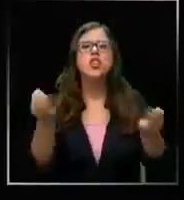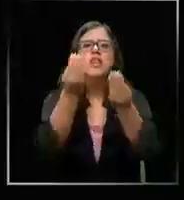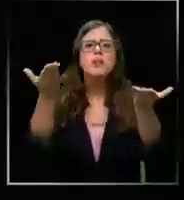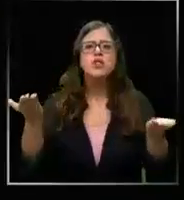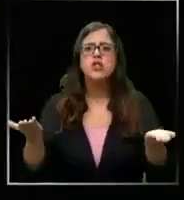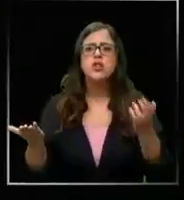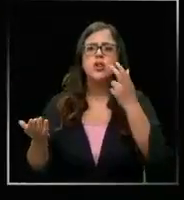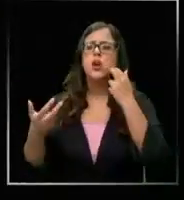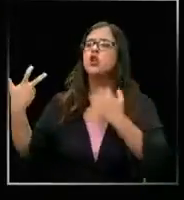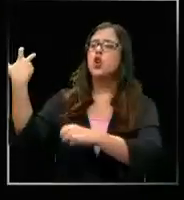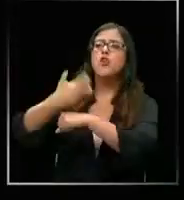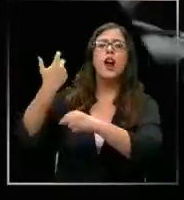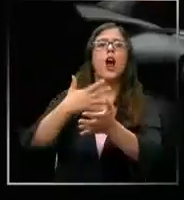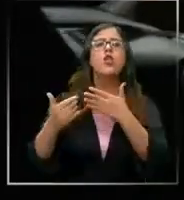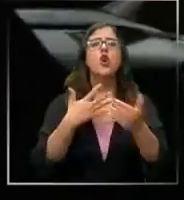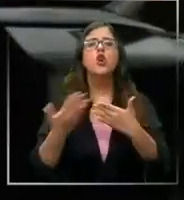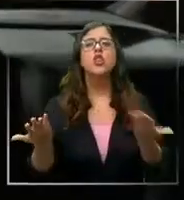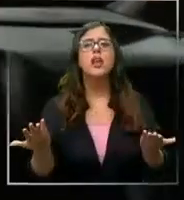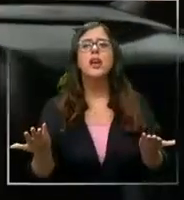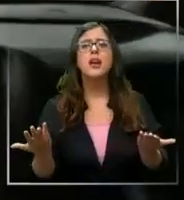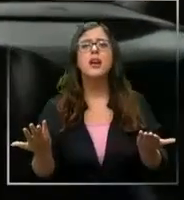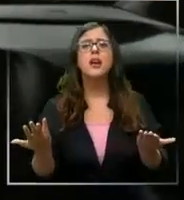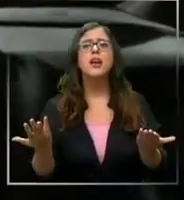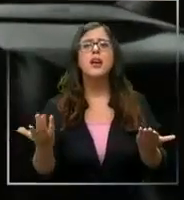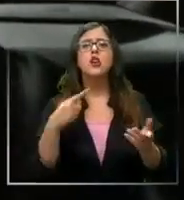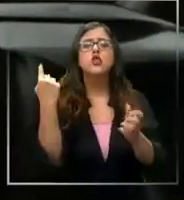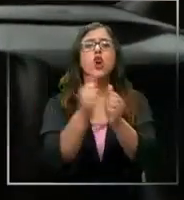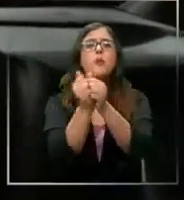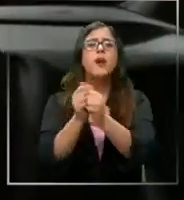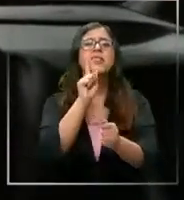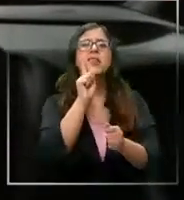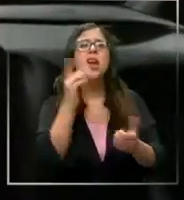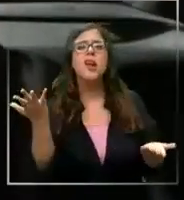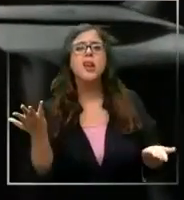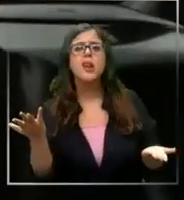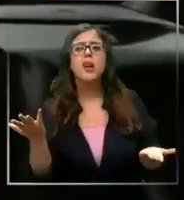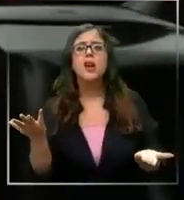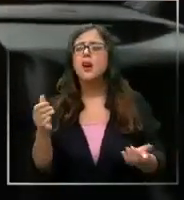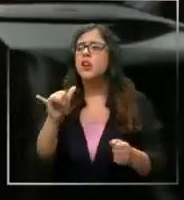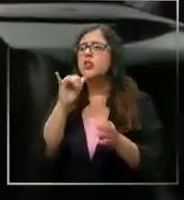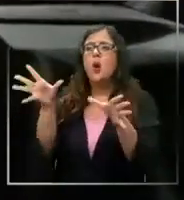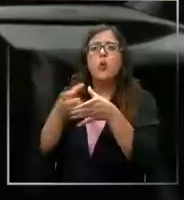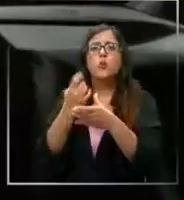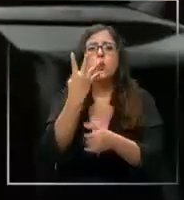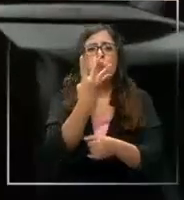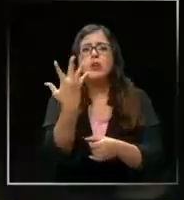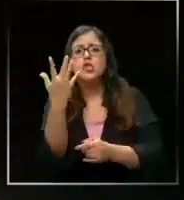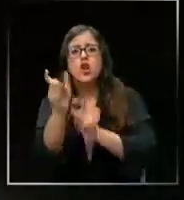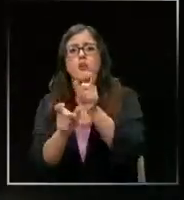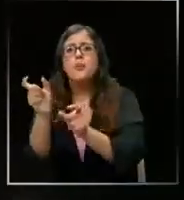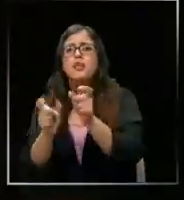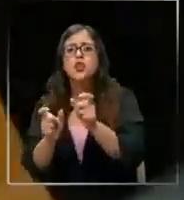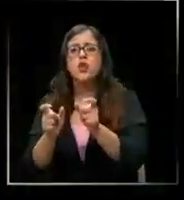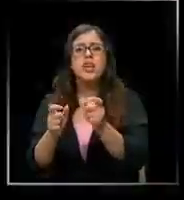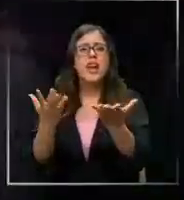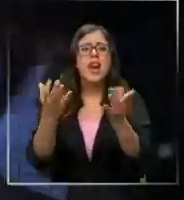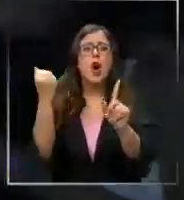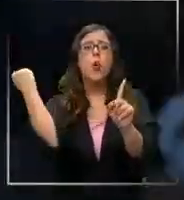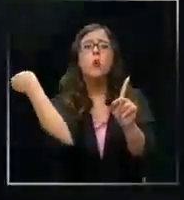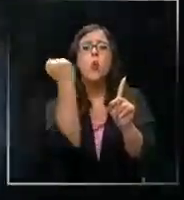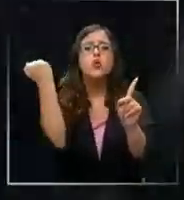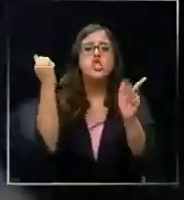pasó? Nos asaltaron. ¿Dónde los asaltaron? Andamos con ellos. ¿Y quién los asaltó? Un grupo de 4 o 5 personas estaban con cuchillos.